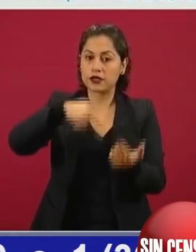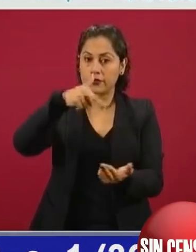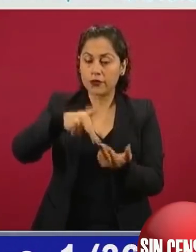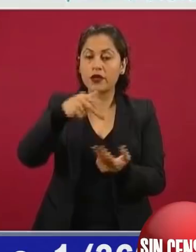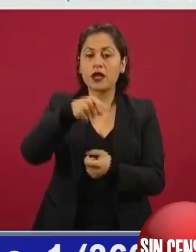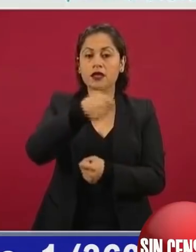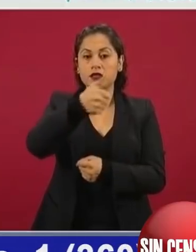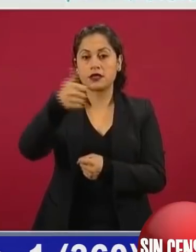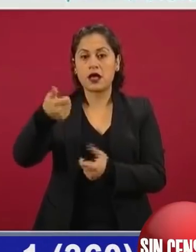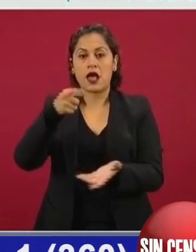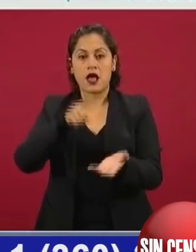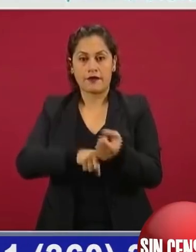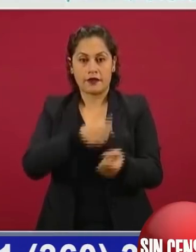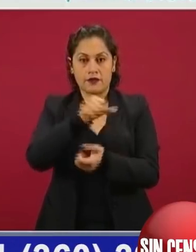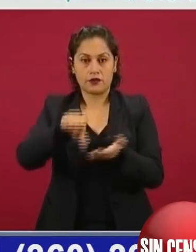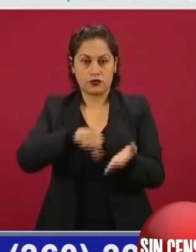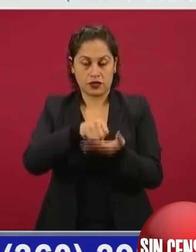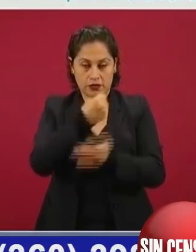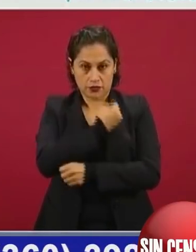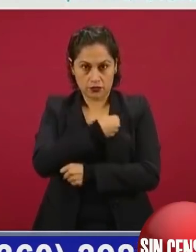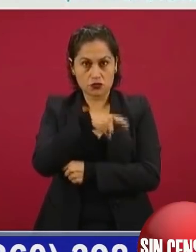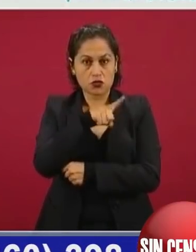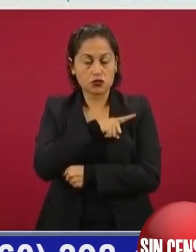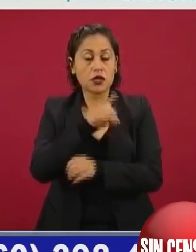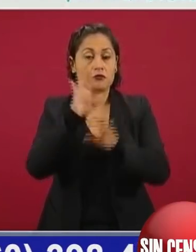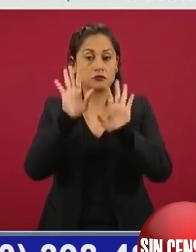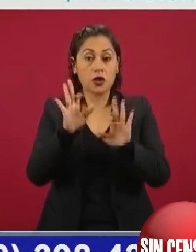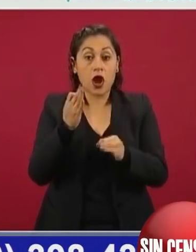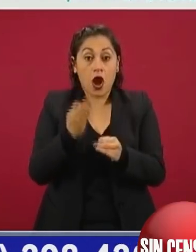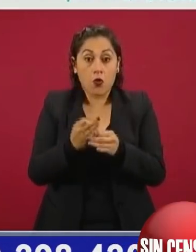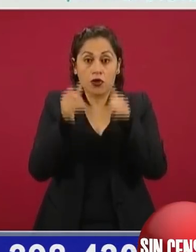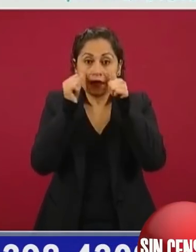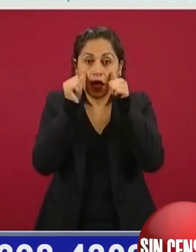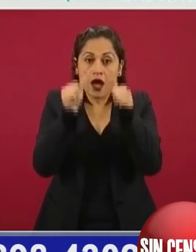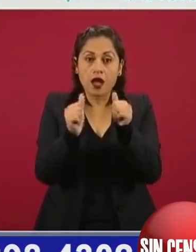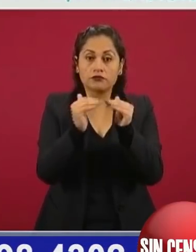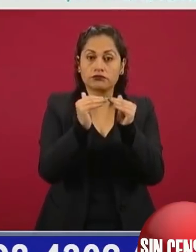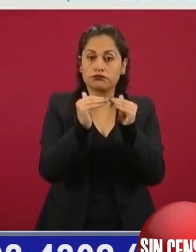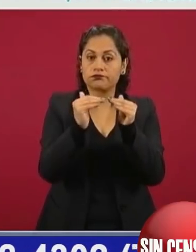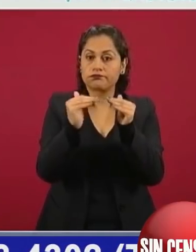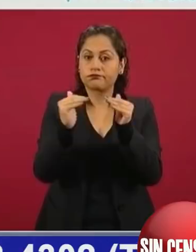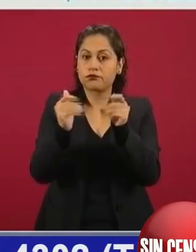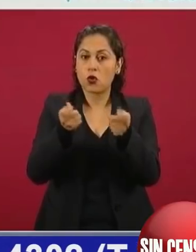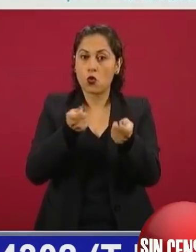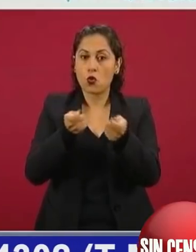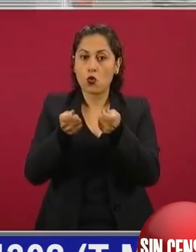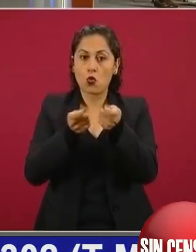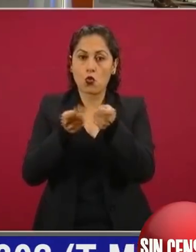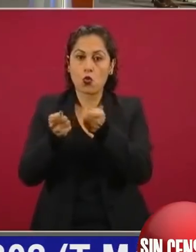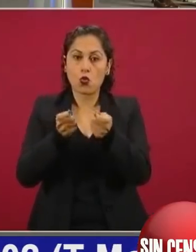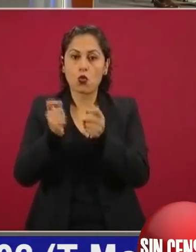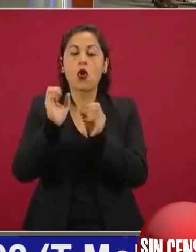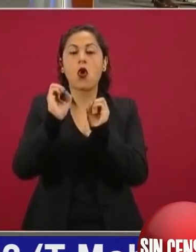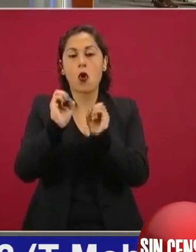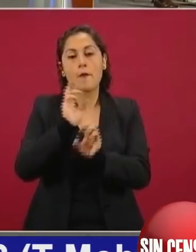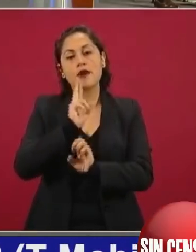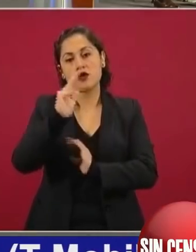y aquí lo que interesa es mantener la estabilidad de la transmisión o reducirla. La